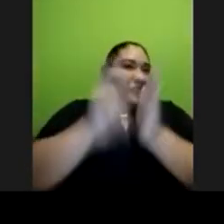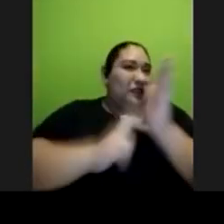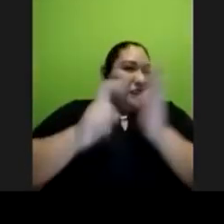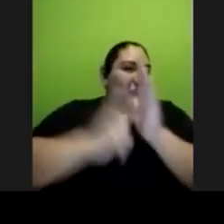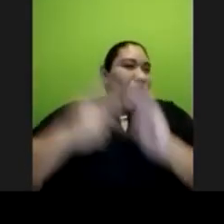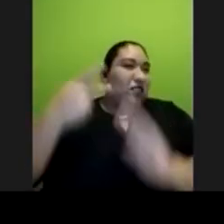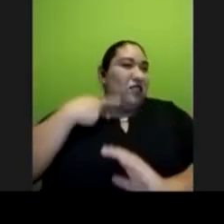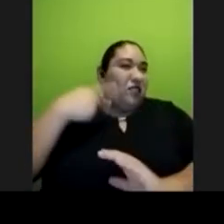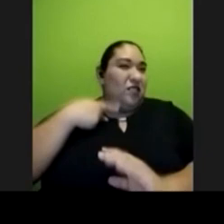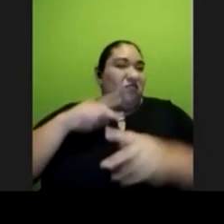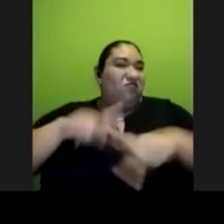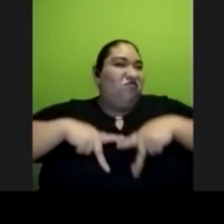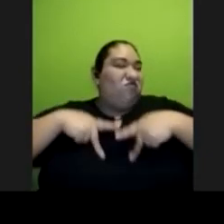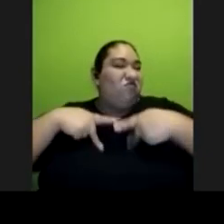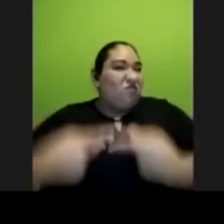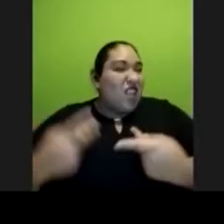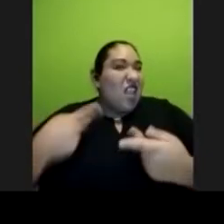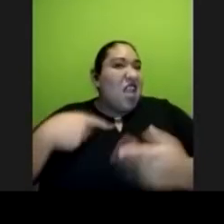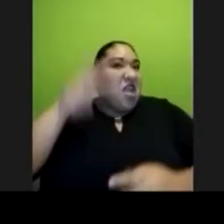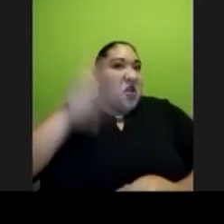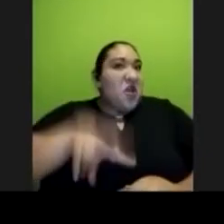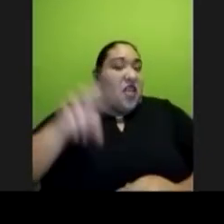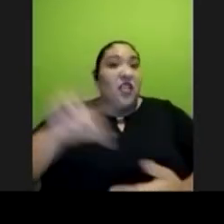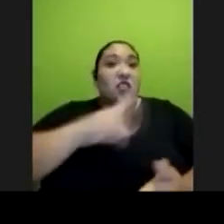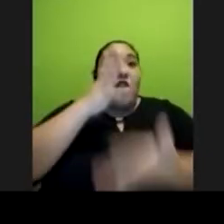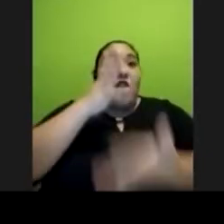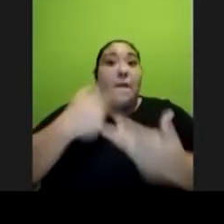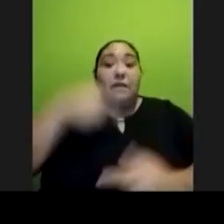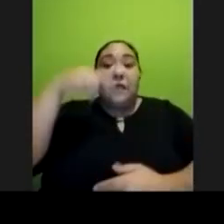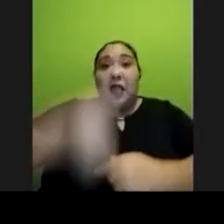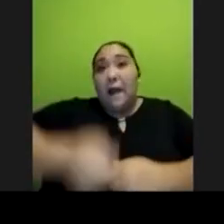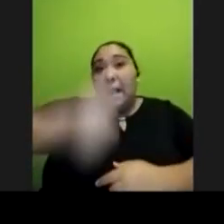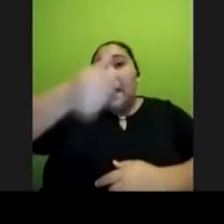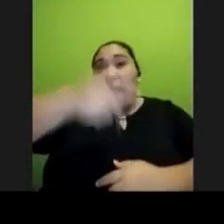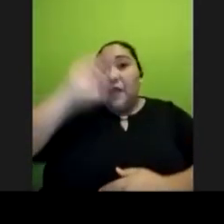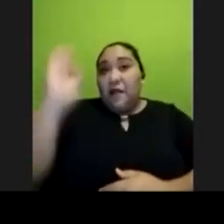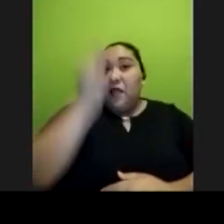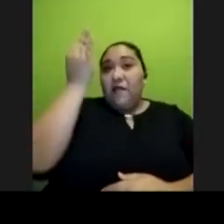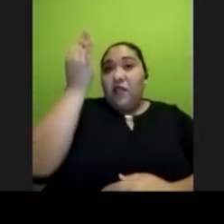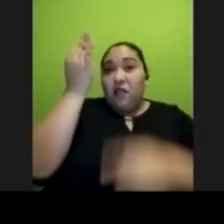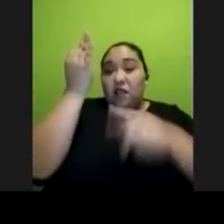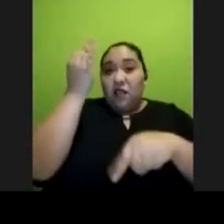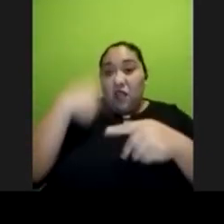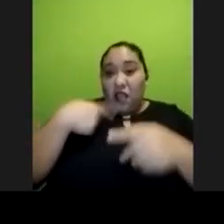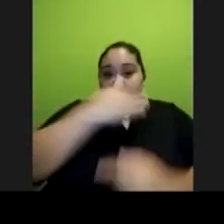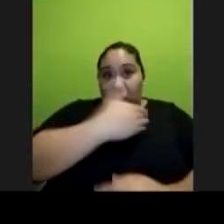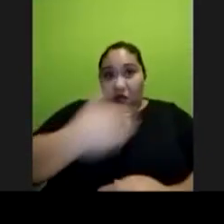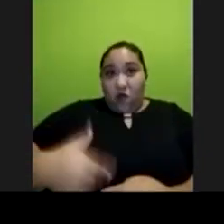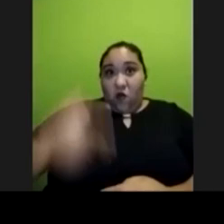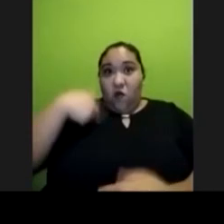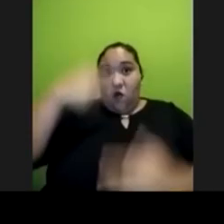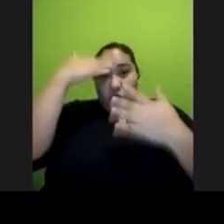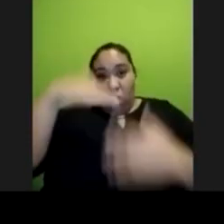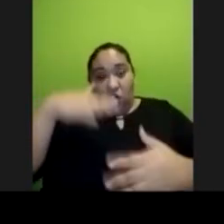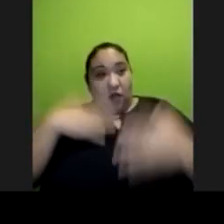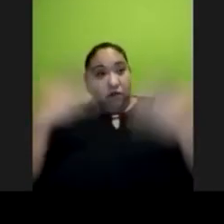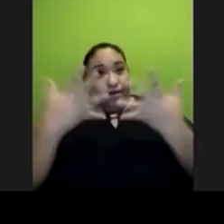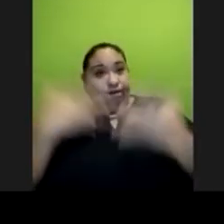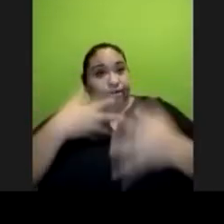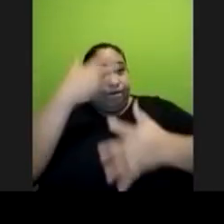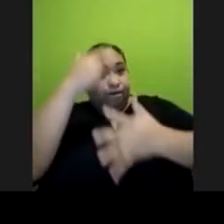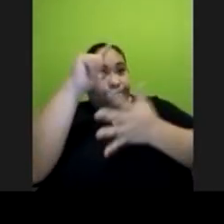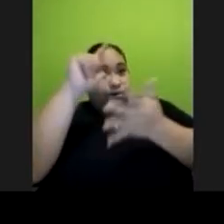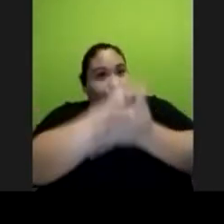solo de este gobierno federal. Pero bueno, creo que será además central escuchar tu segunda intervención, porque créeme que la cantidad de preguntas que